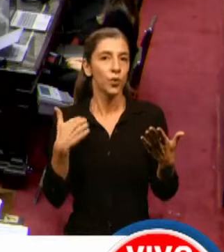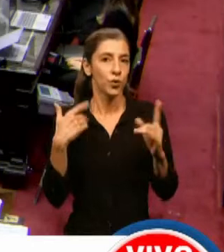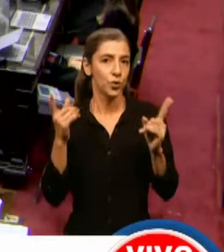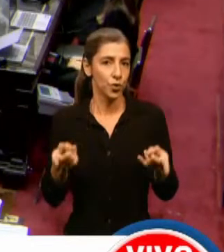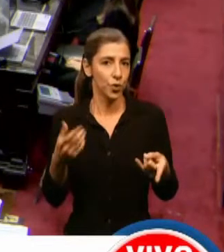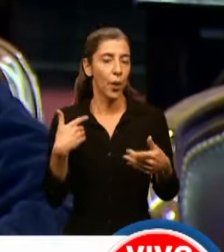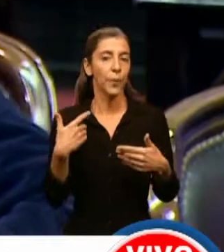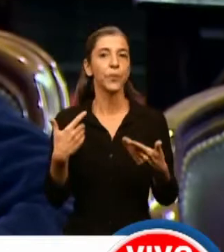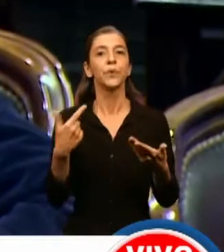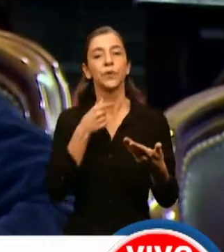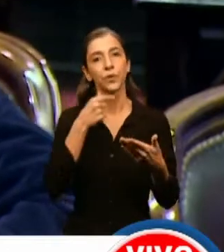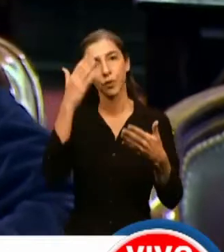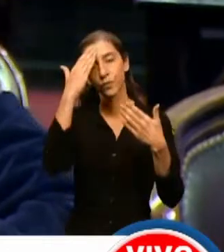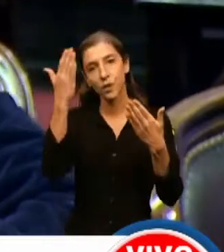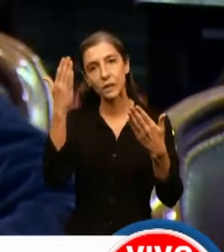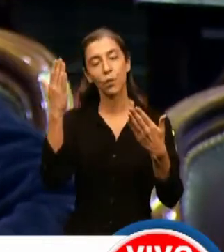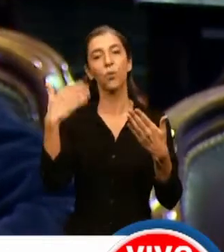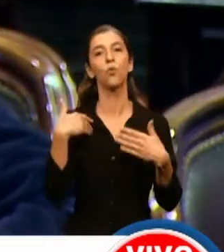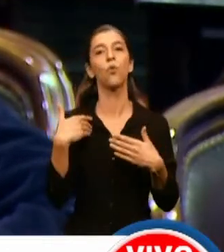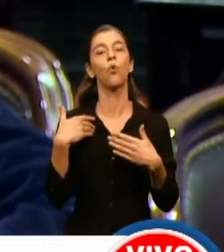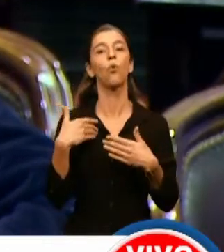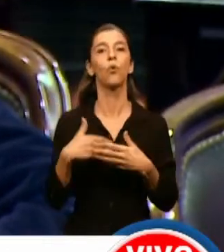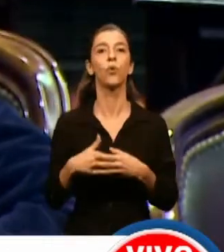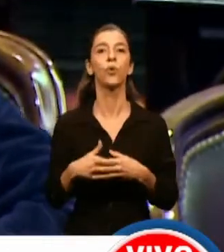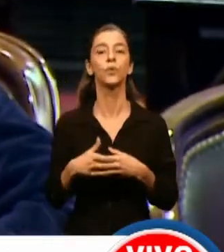sumarme al saludo a las distintas